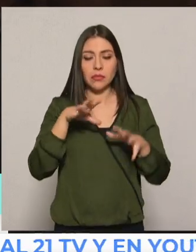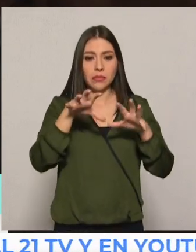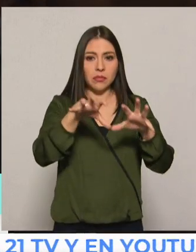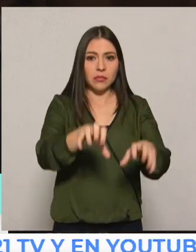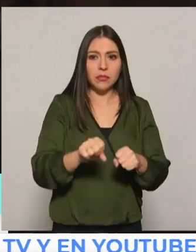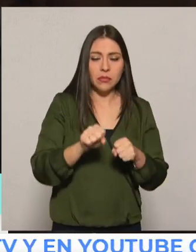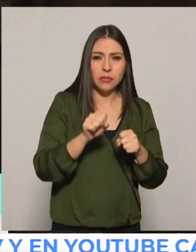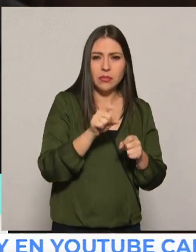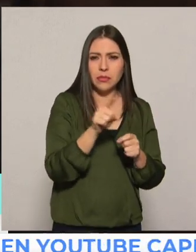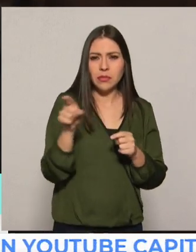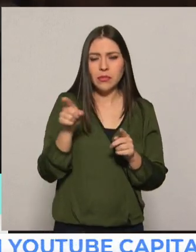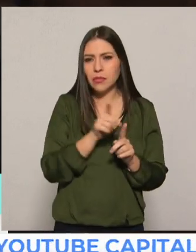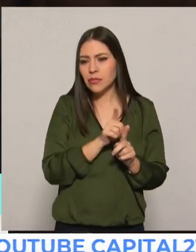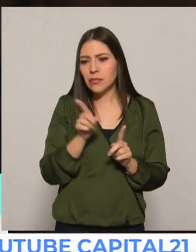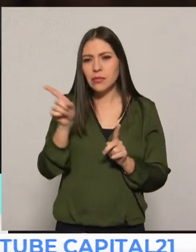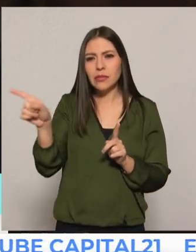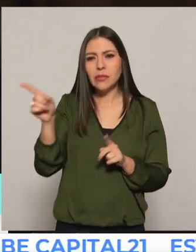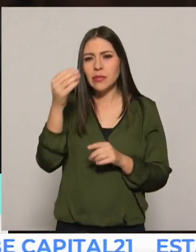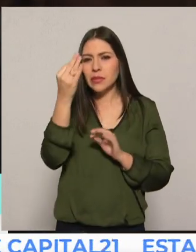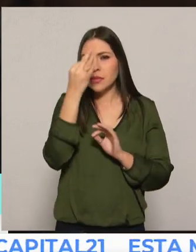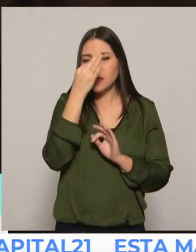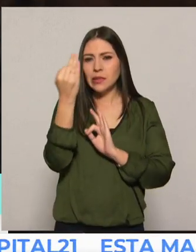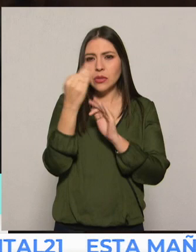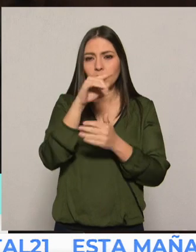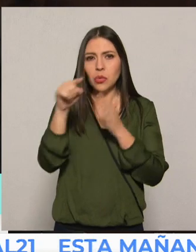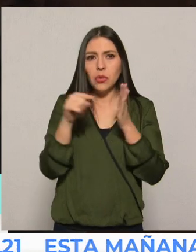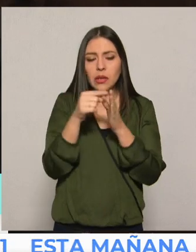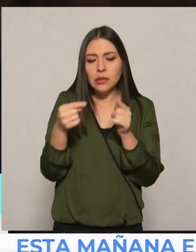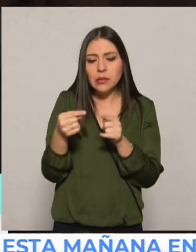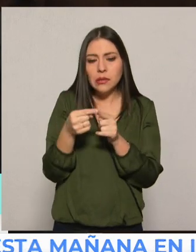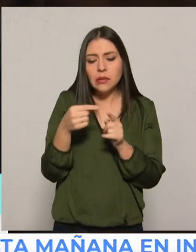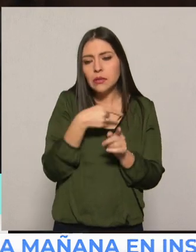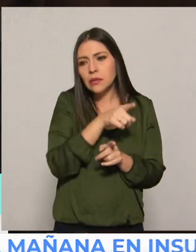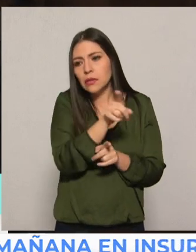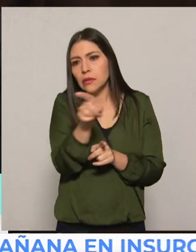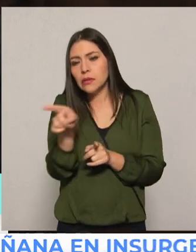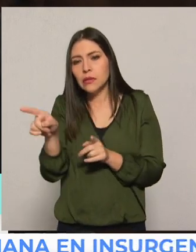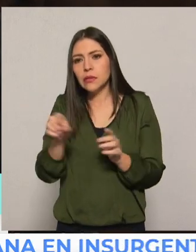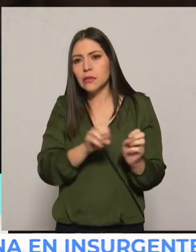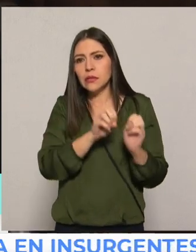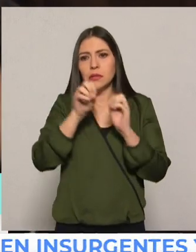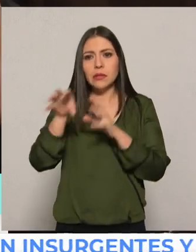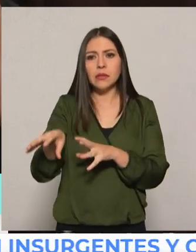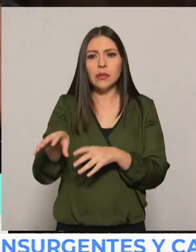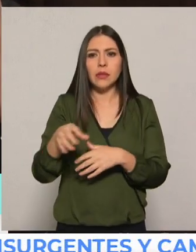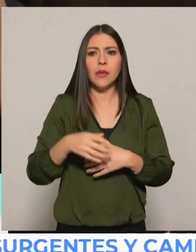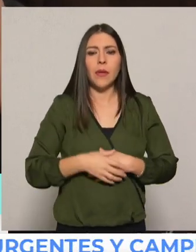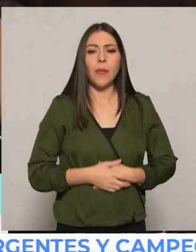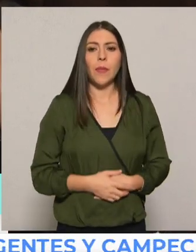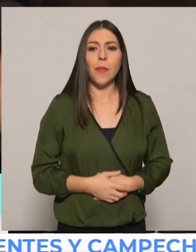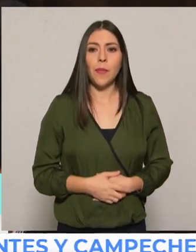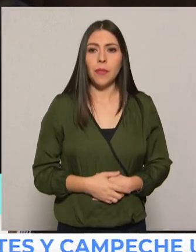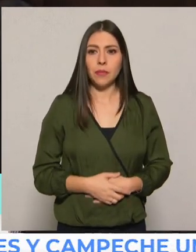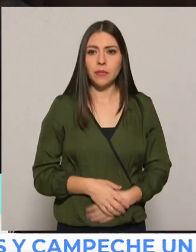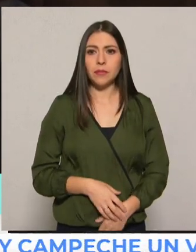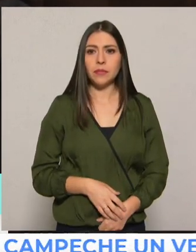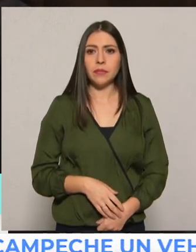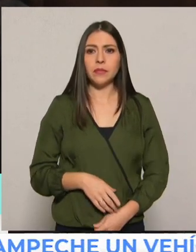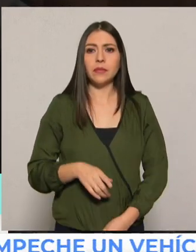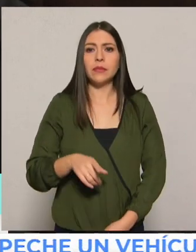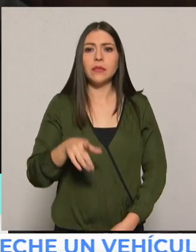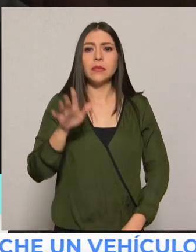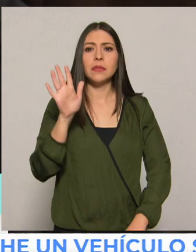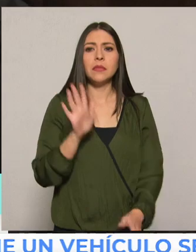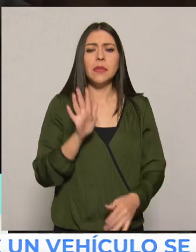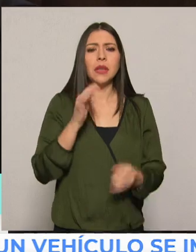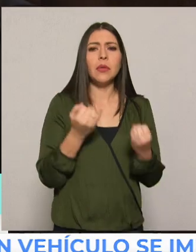una acequia que está muy cerquita de ahí donde andábamos. Y ahí lo que hace es empezar a juguetear, como